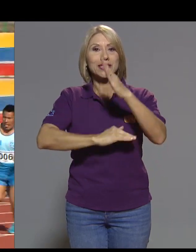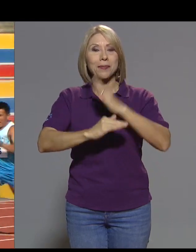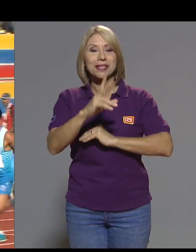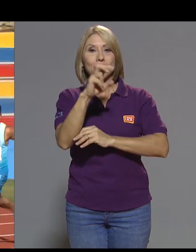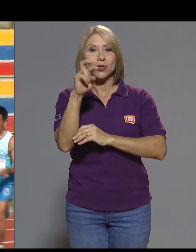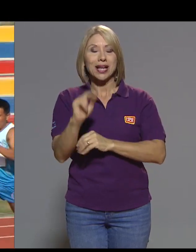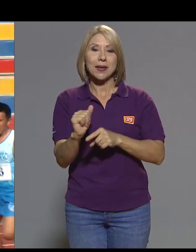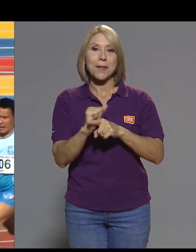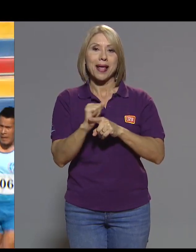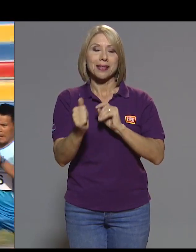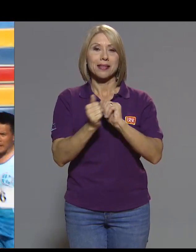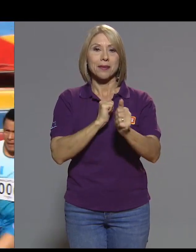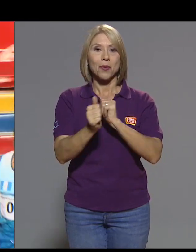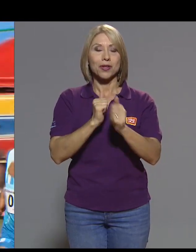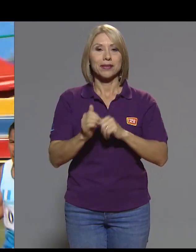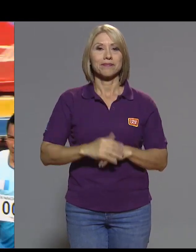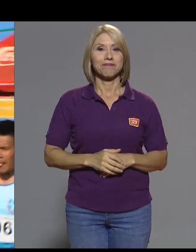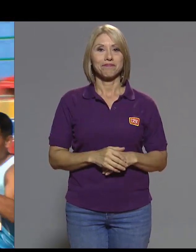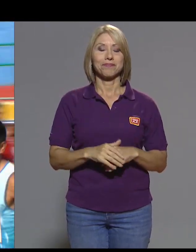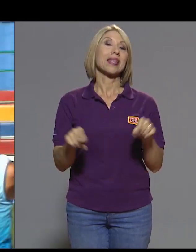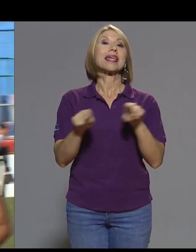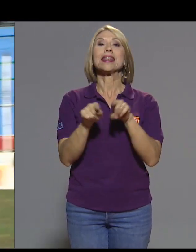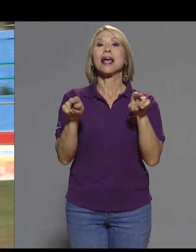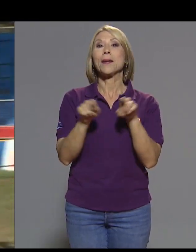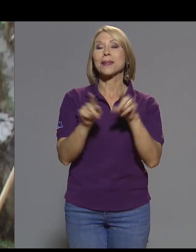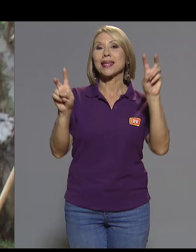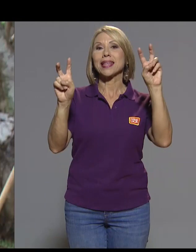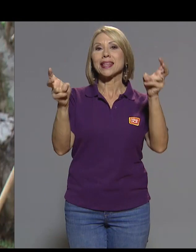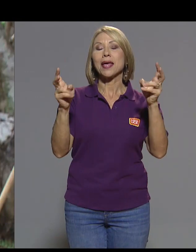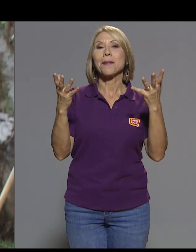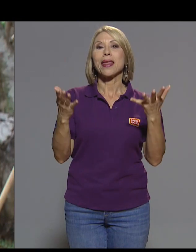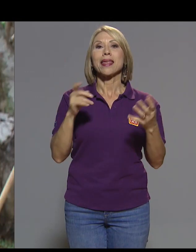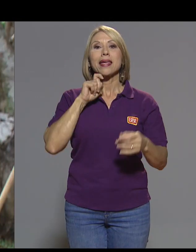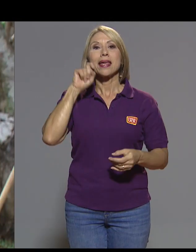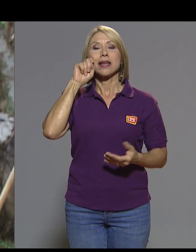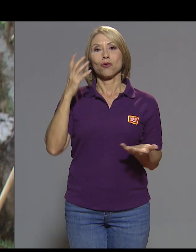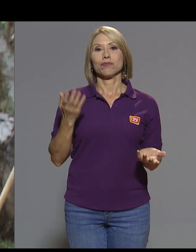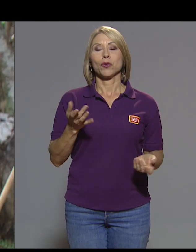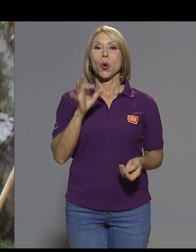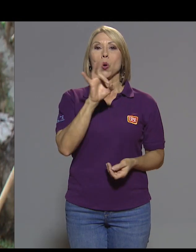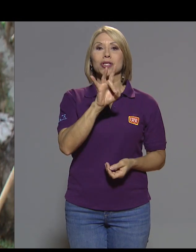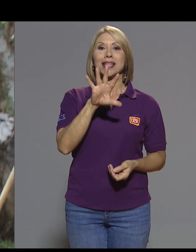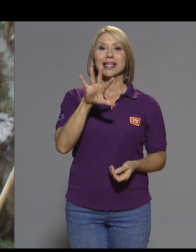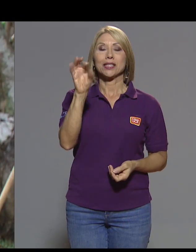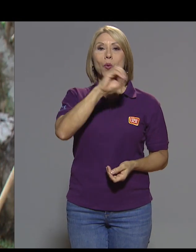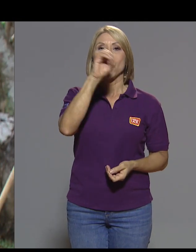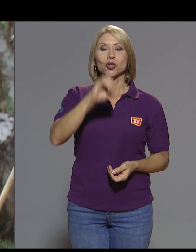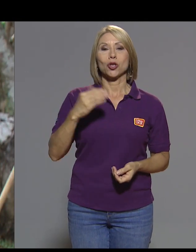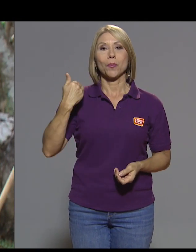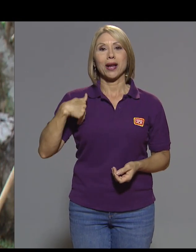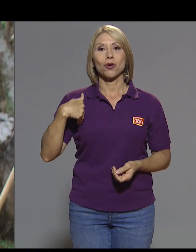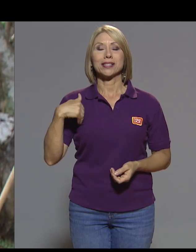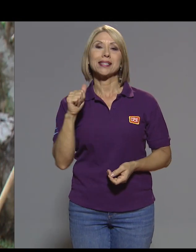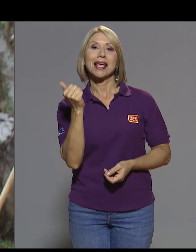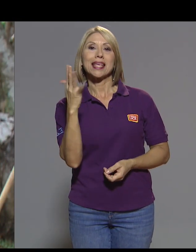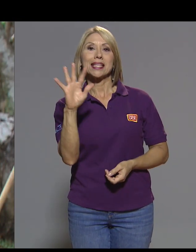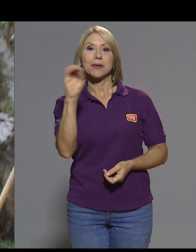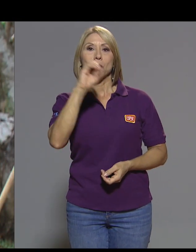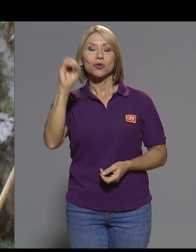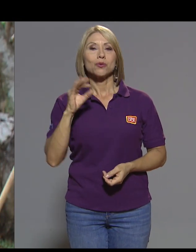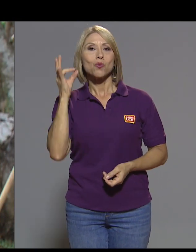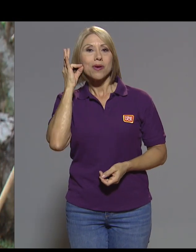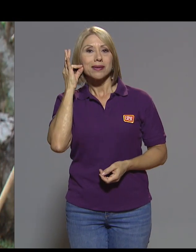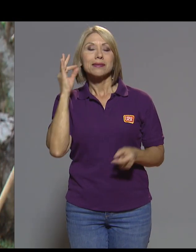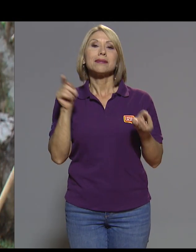con discapacidad es del país practican deporte y también el tema del género no 85% en varones